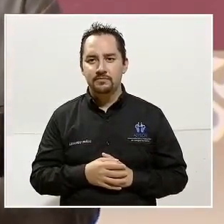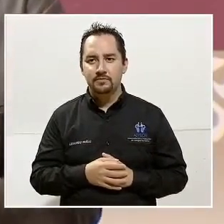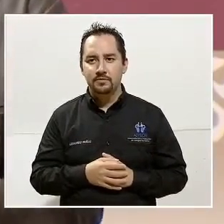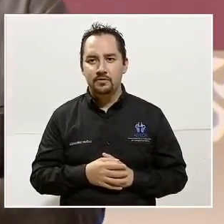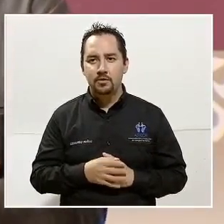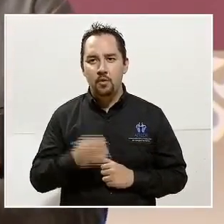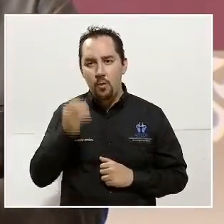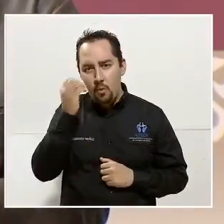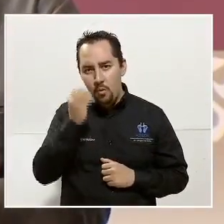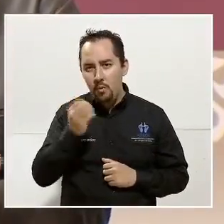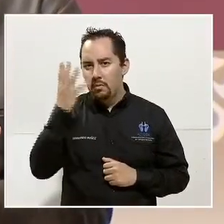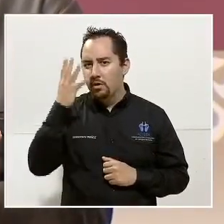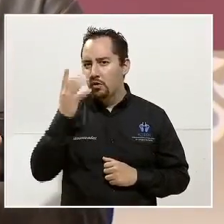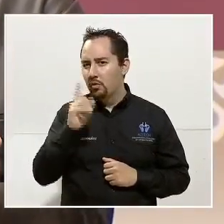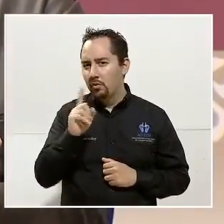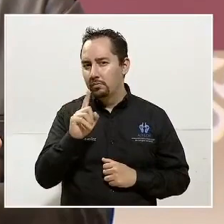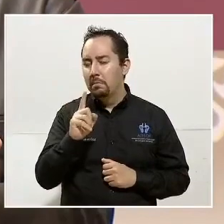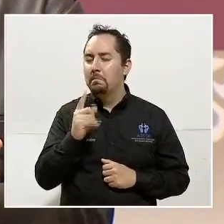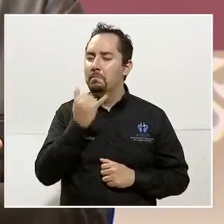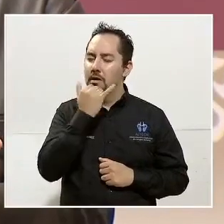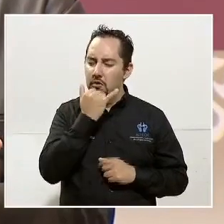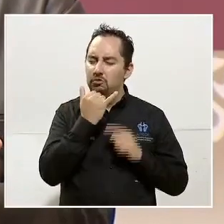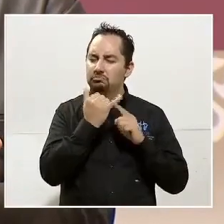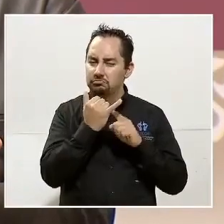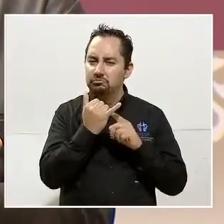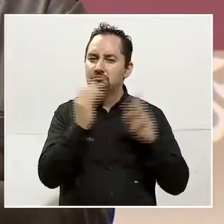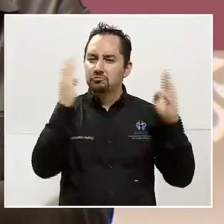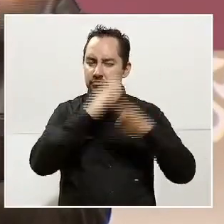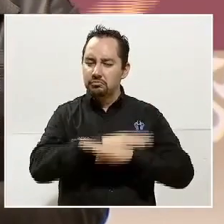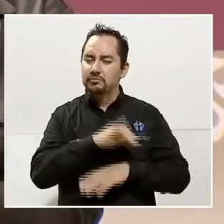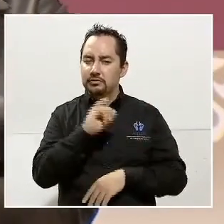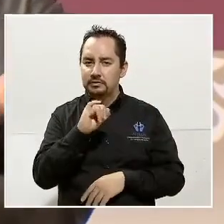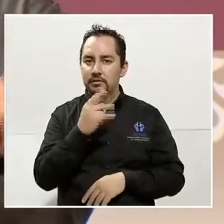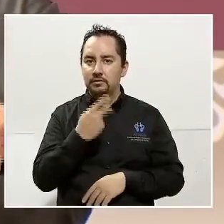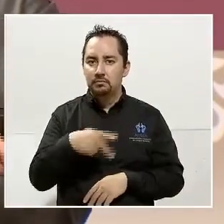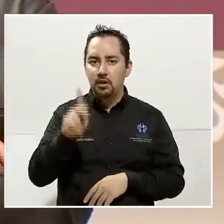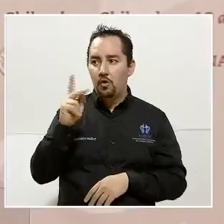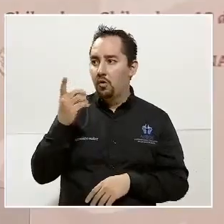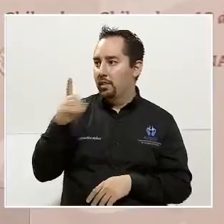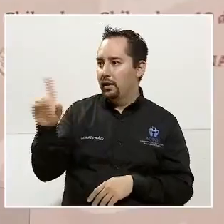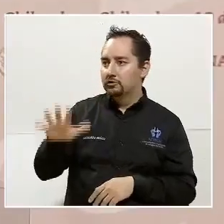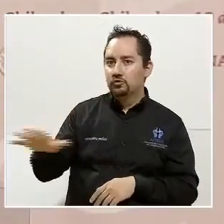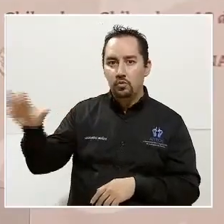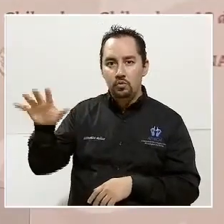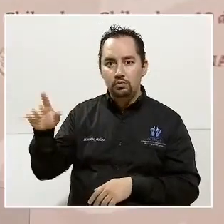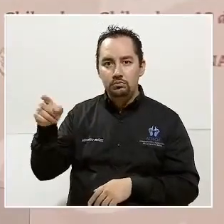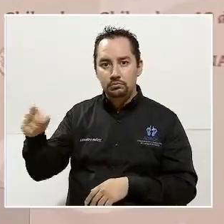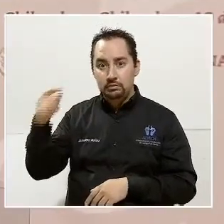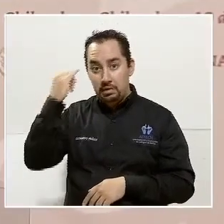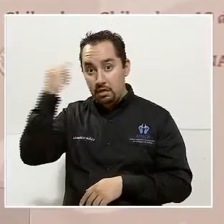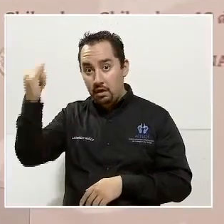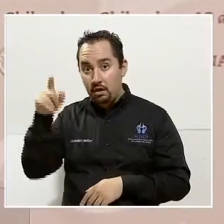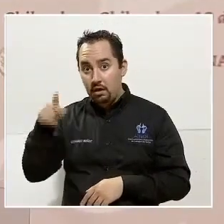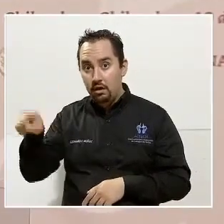olvido no, perdón sí. Pero en la derecha resulta